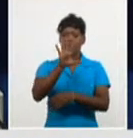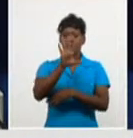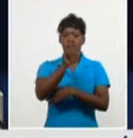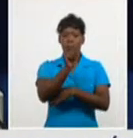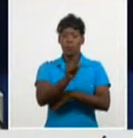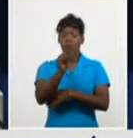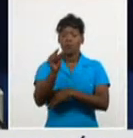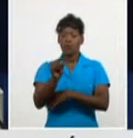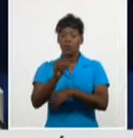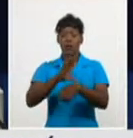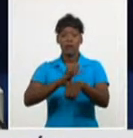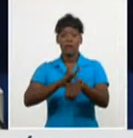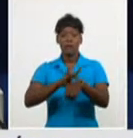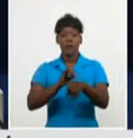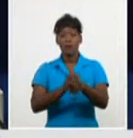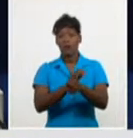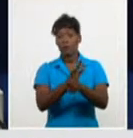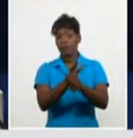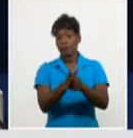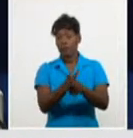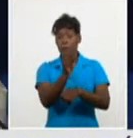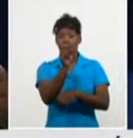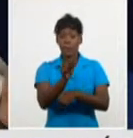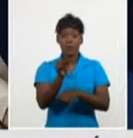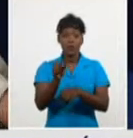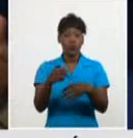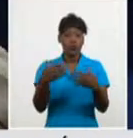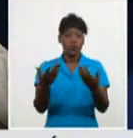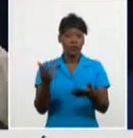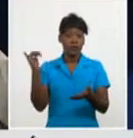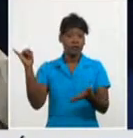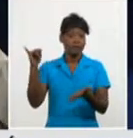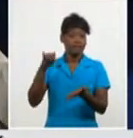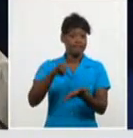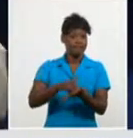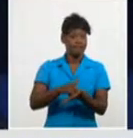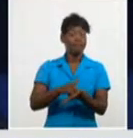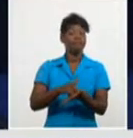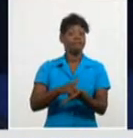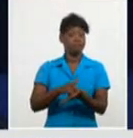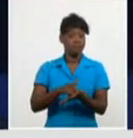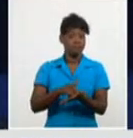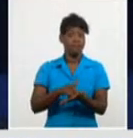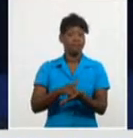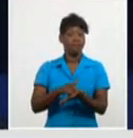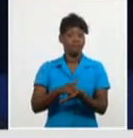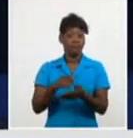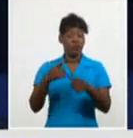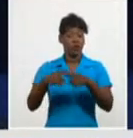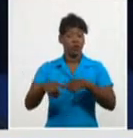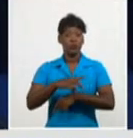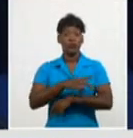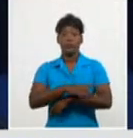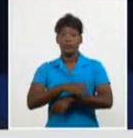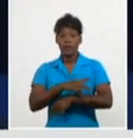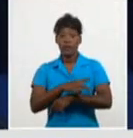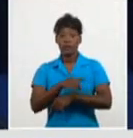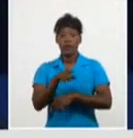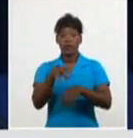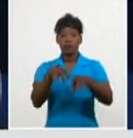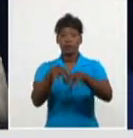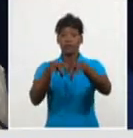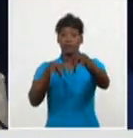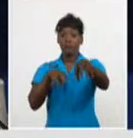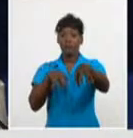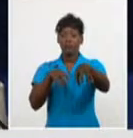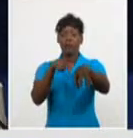la COVID-19 de personas o de viajeros que han llegado al exterior, han estado en cuarentena y